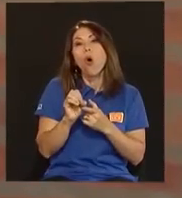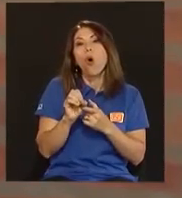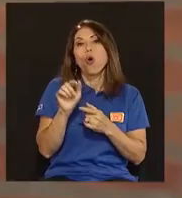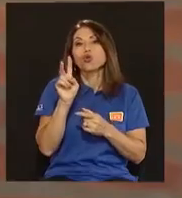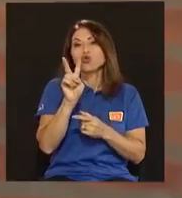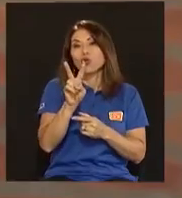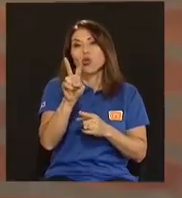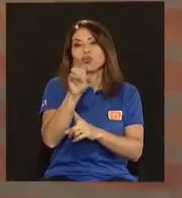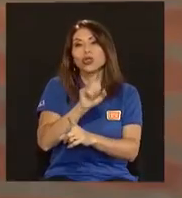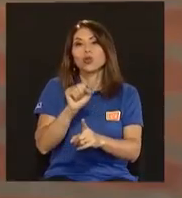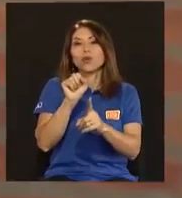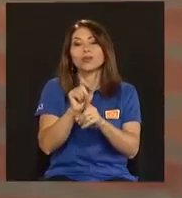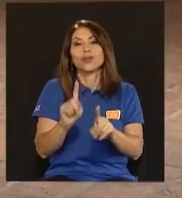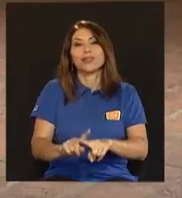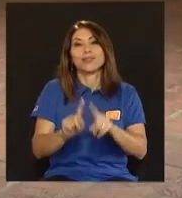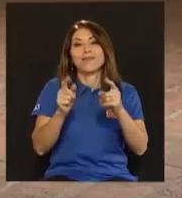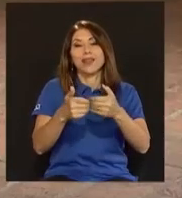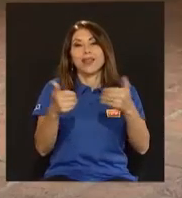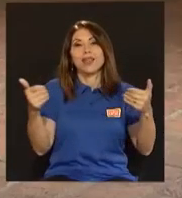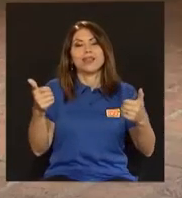por caminos diferentes?